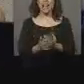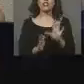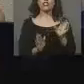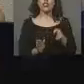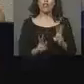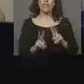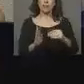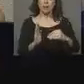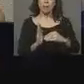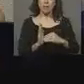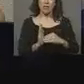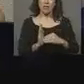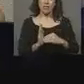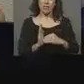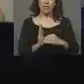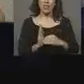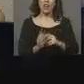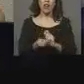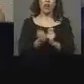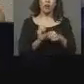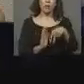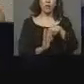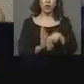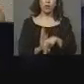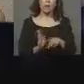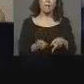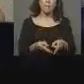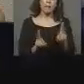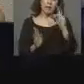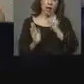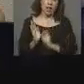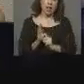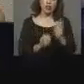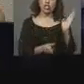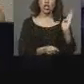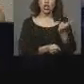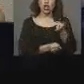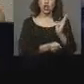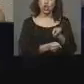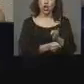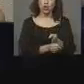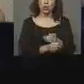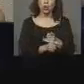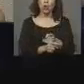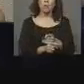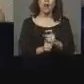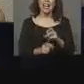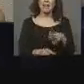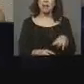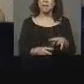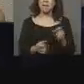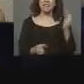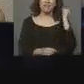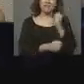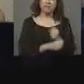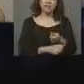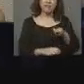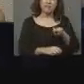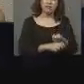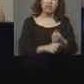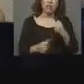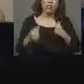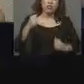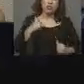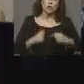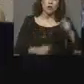debe en las adecuaciones normativas que permitan reconocer la tortura como uno de los crímenes más graves que puede sufrir